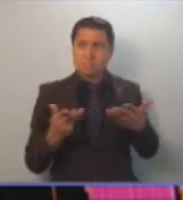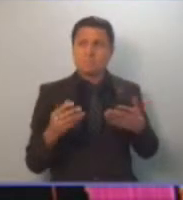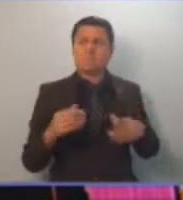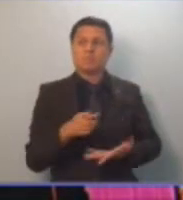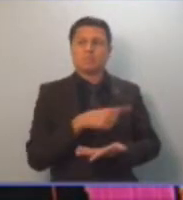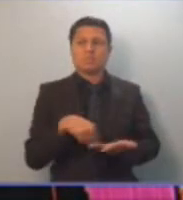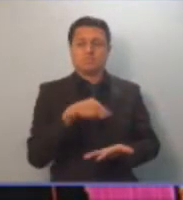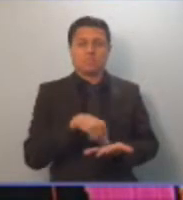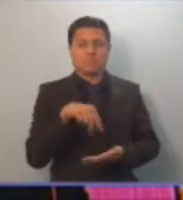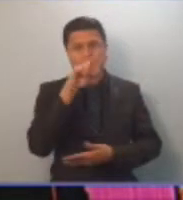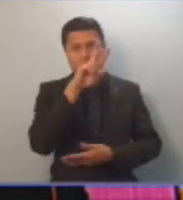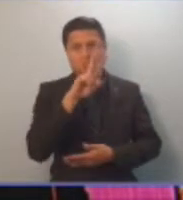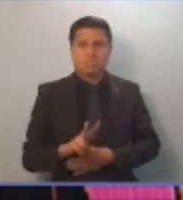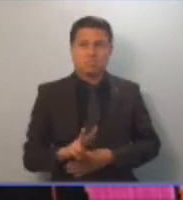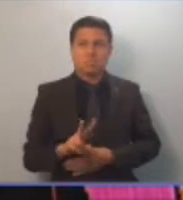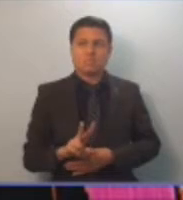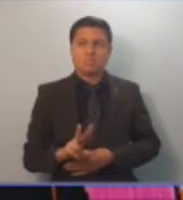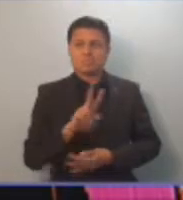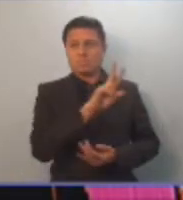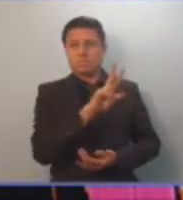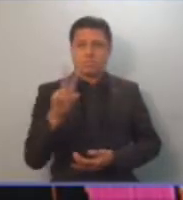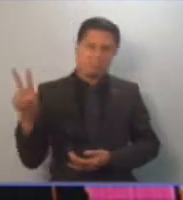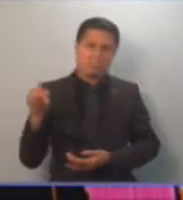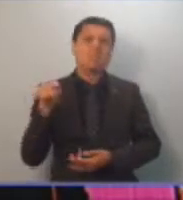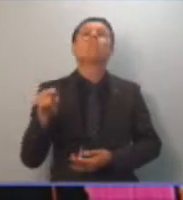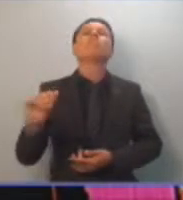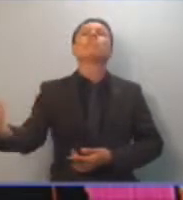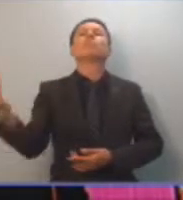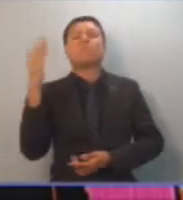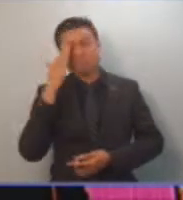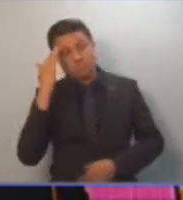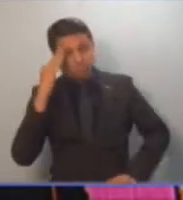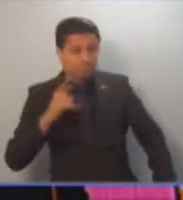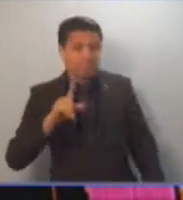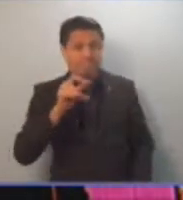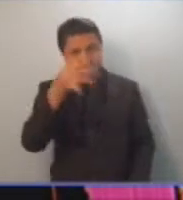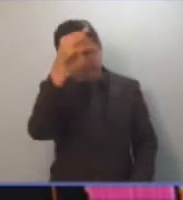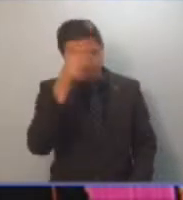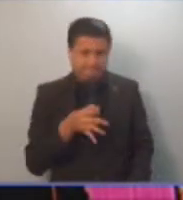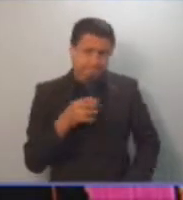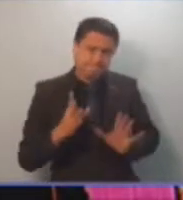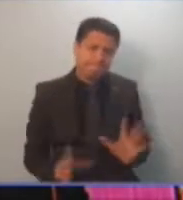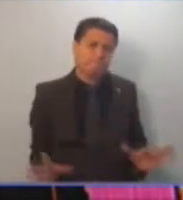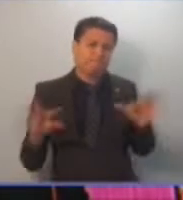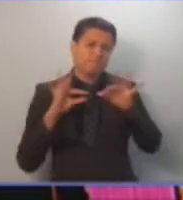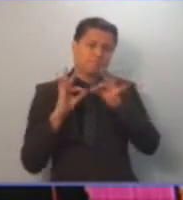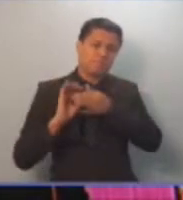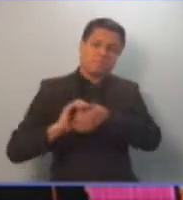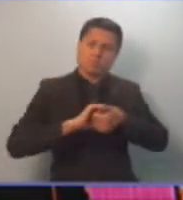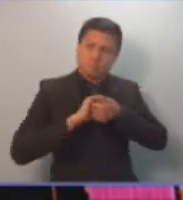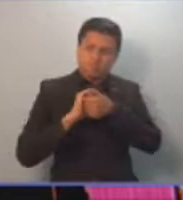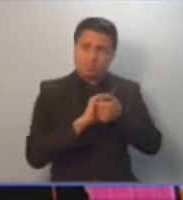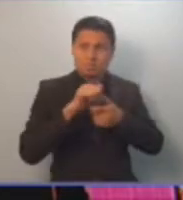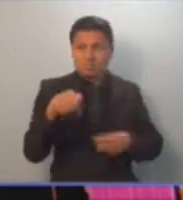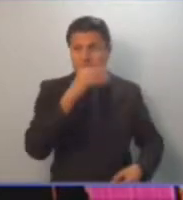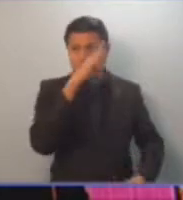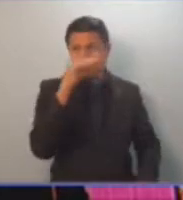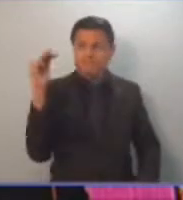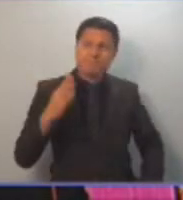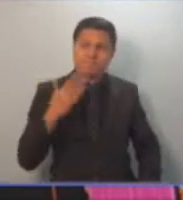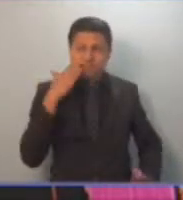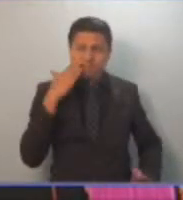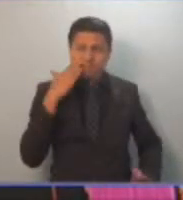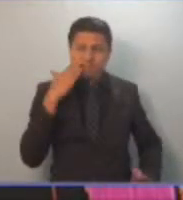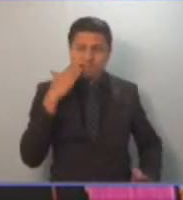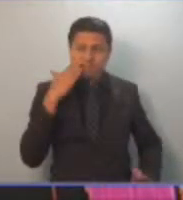Sede. Él supo mantener las excelentes y estrechas relaciones internacionales y